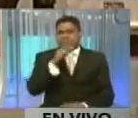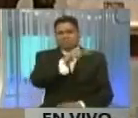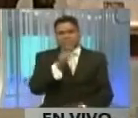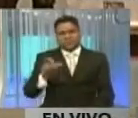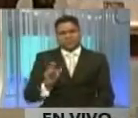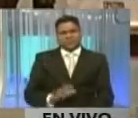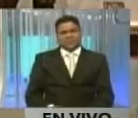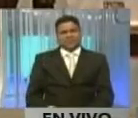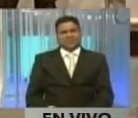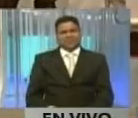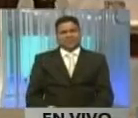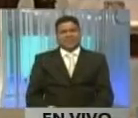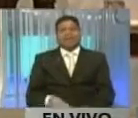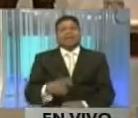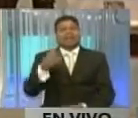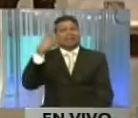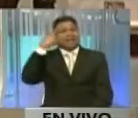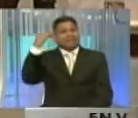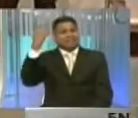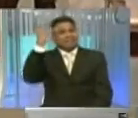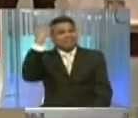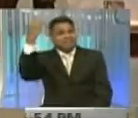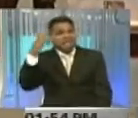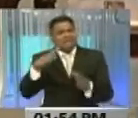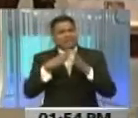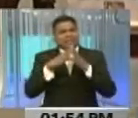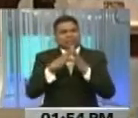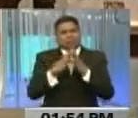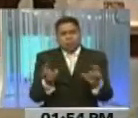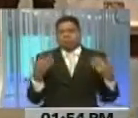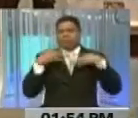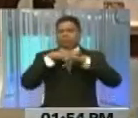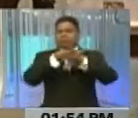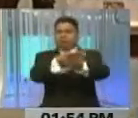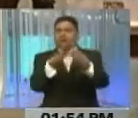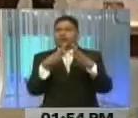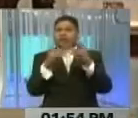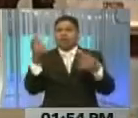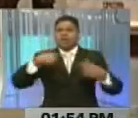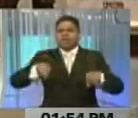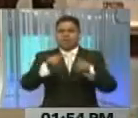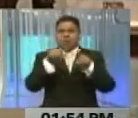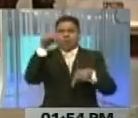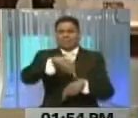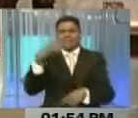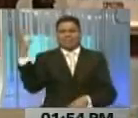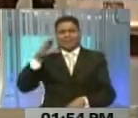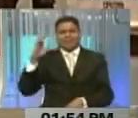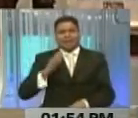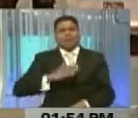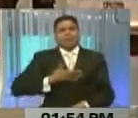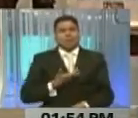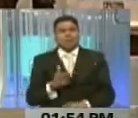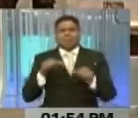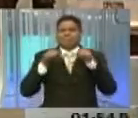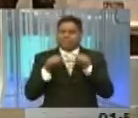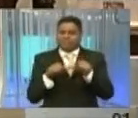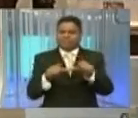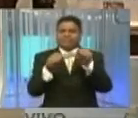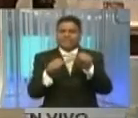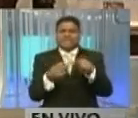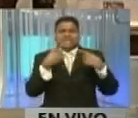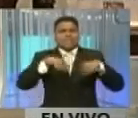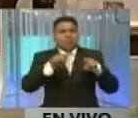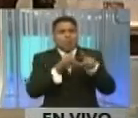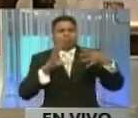La idea es que estas salas se puedan articular con todas las salas que tiene la ciudad de Caracas y puedan convertirse permanentemente en un circuito para